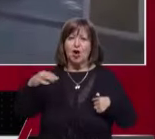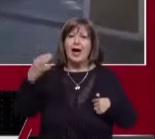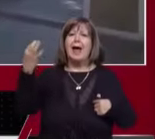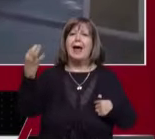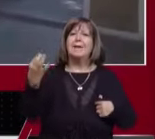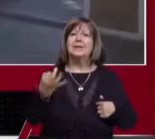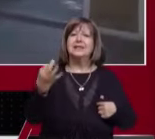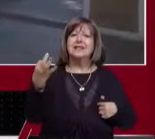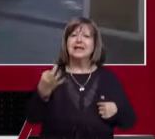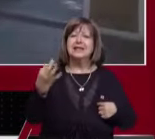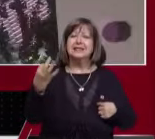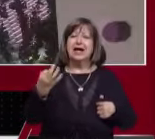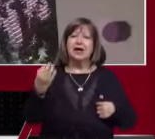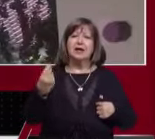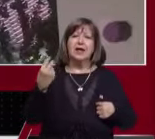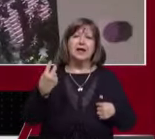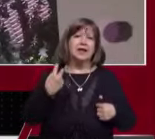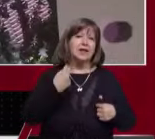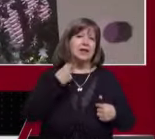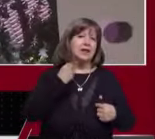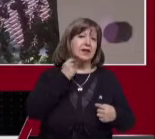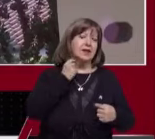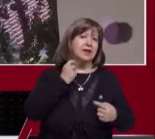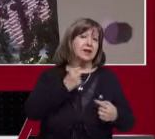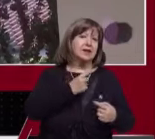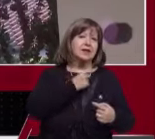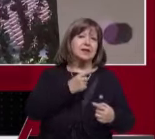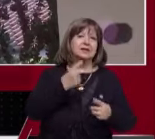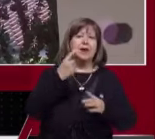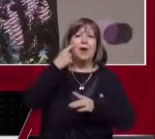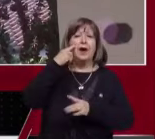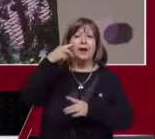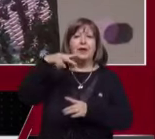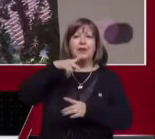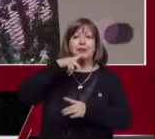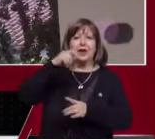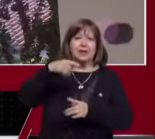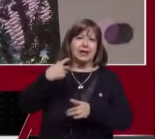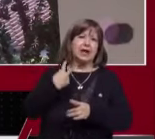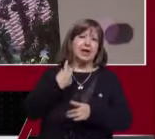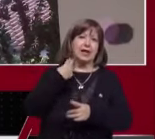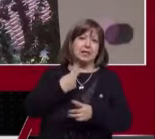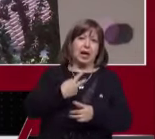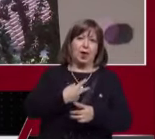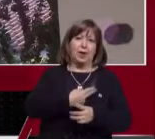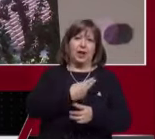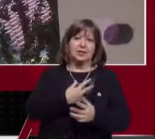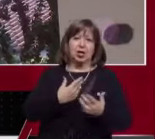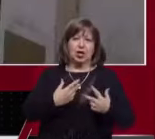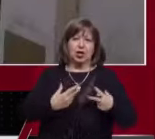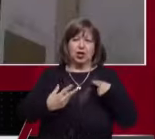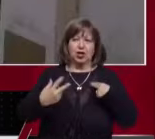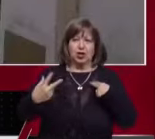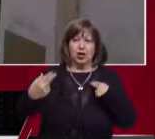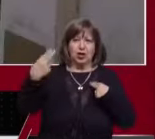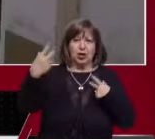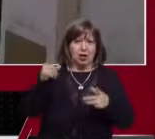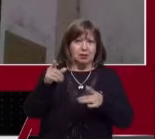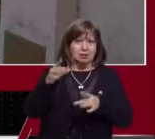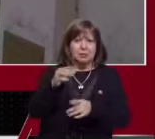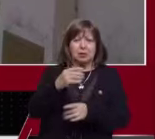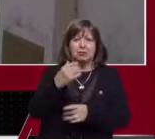esto? Es sencillo, yo creo que esto el Colegio de Cardiología Intervencionista y las autoridades nacionales tienen que sentarse a